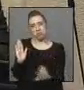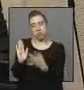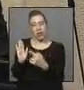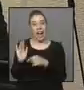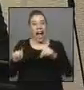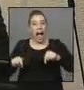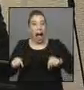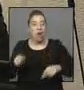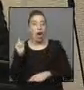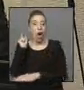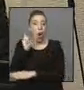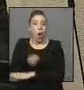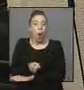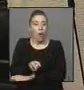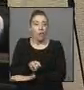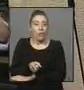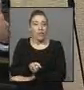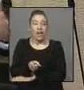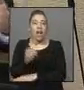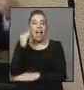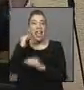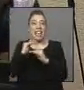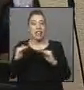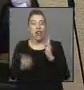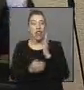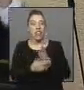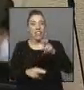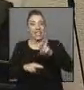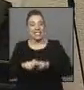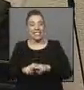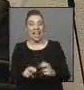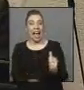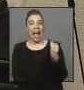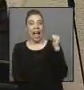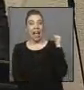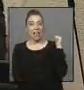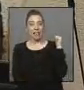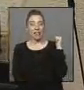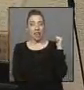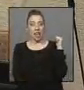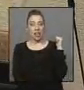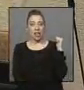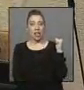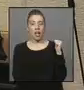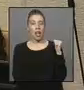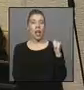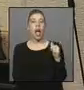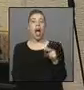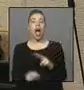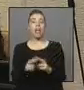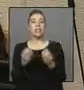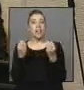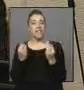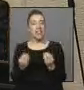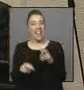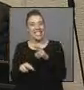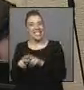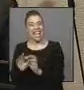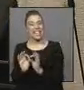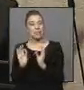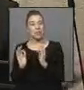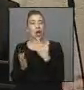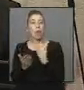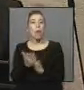obliga a sentar a los niños en el asiento trasero, a instalarlos adecuadamente en la silla cuando